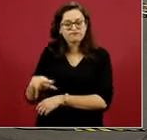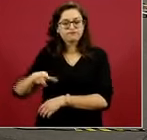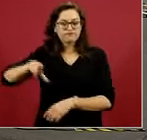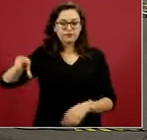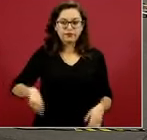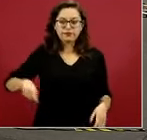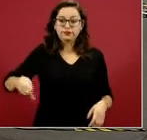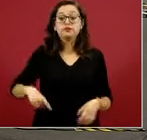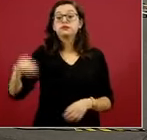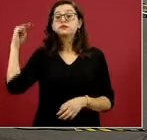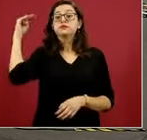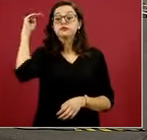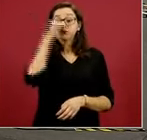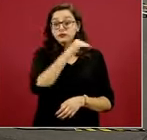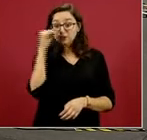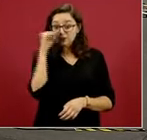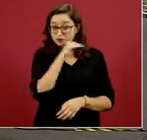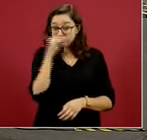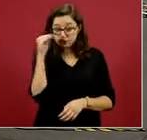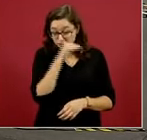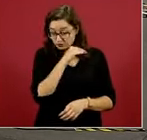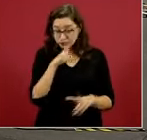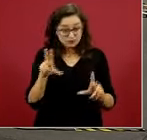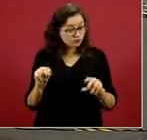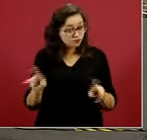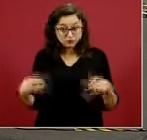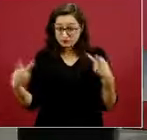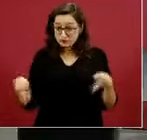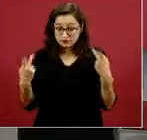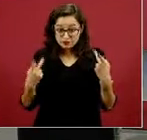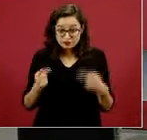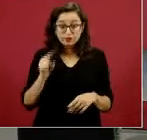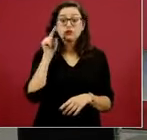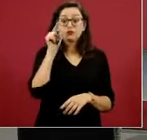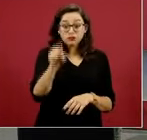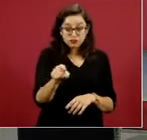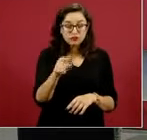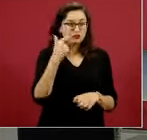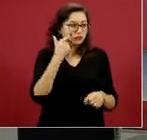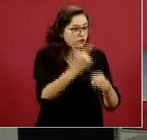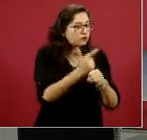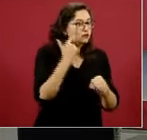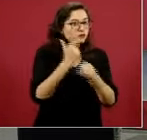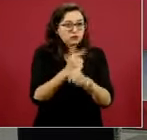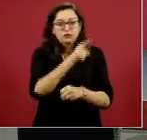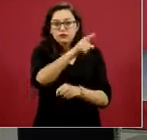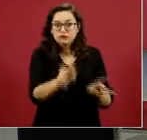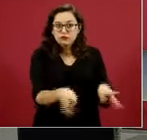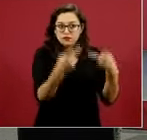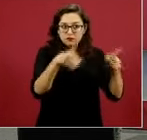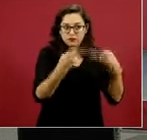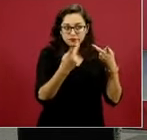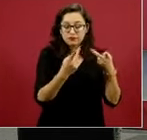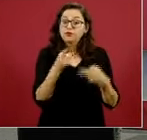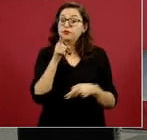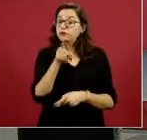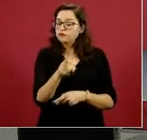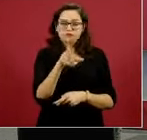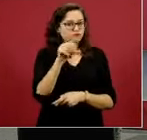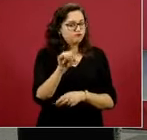ser gratuita, y cualquier persona que encuentre o que se esté vendiendo o que esté comprando, que sepan que es